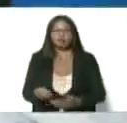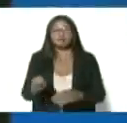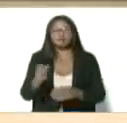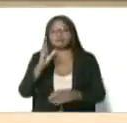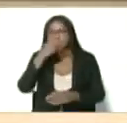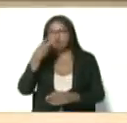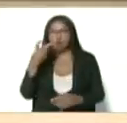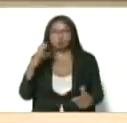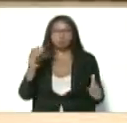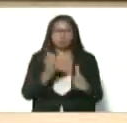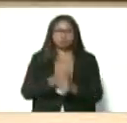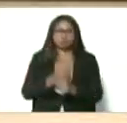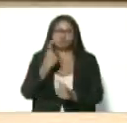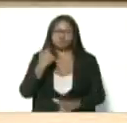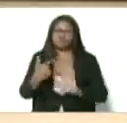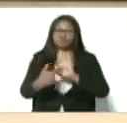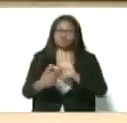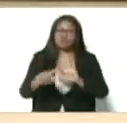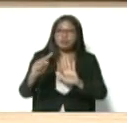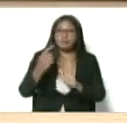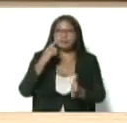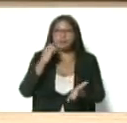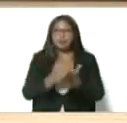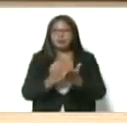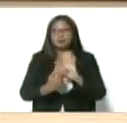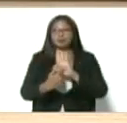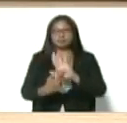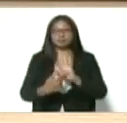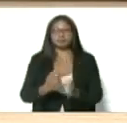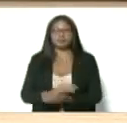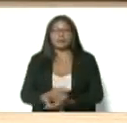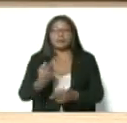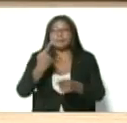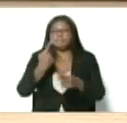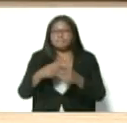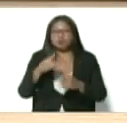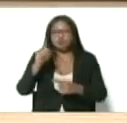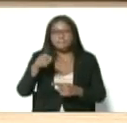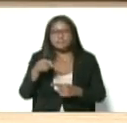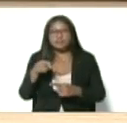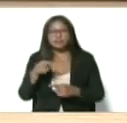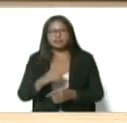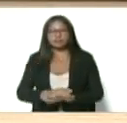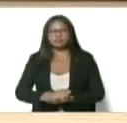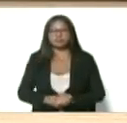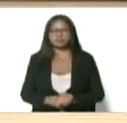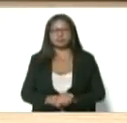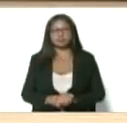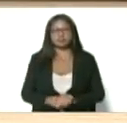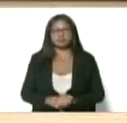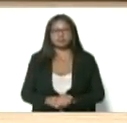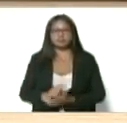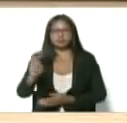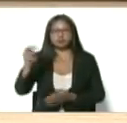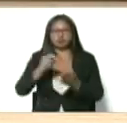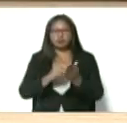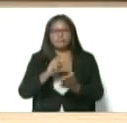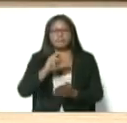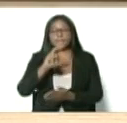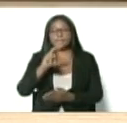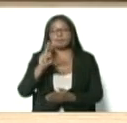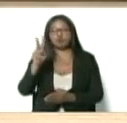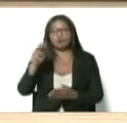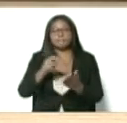es una primera demostración pero fíjense ustedes en el período 2005-2020